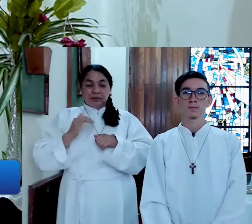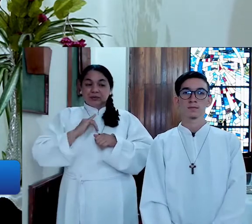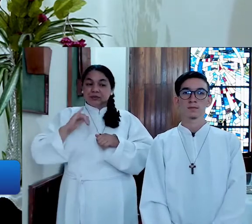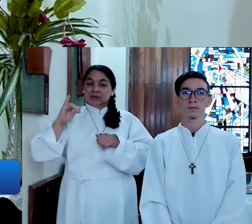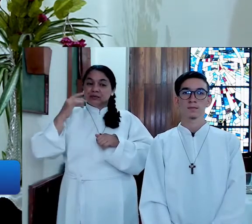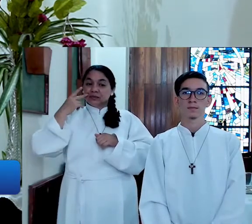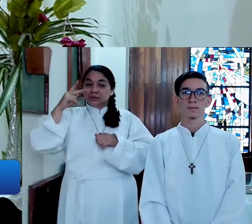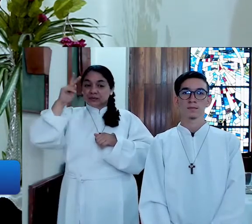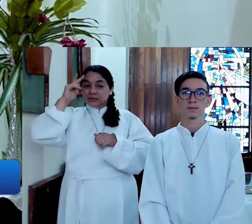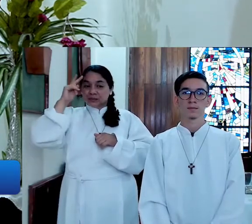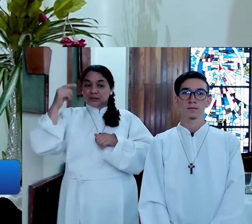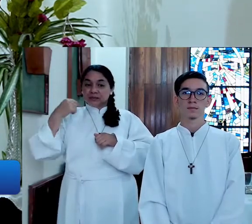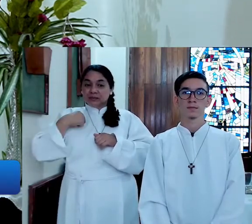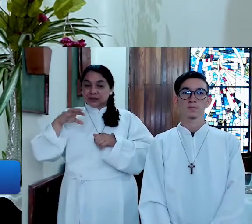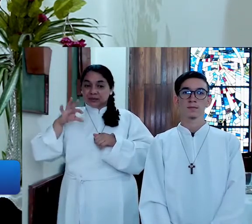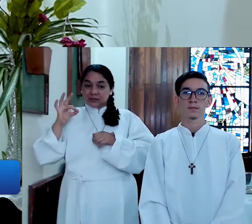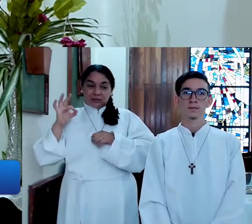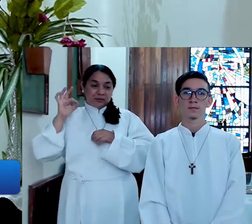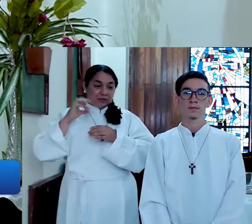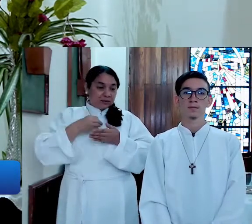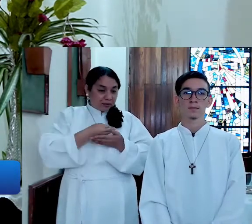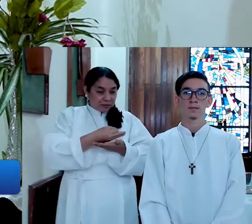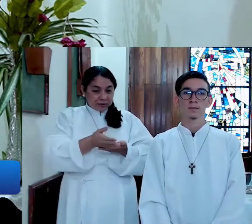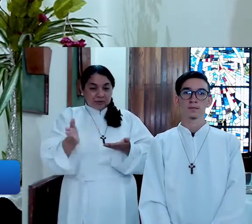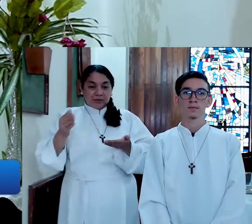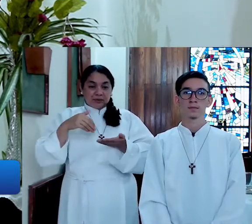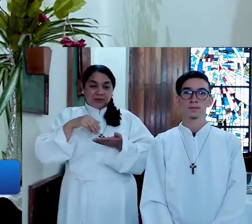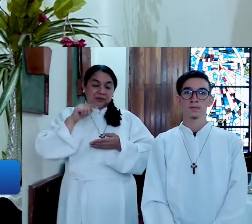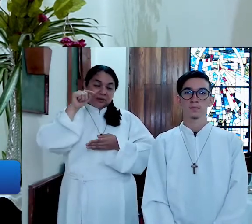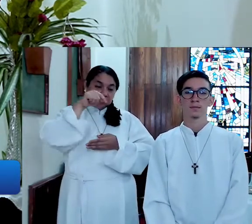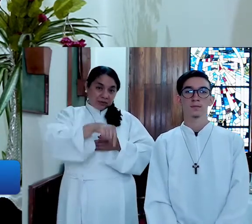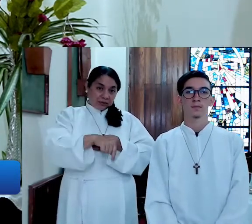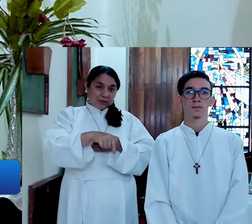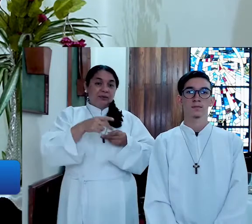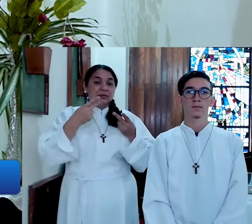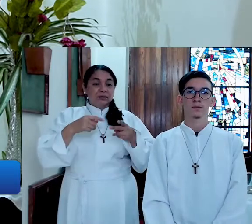me ha enviado, así también los envío yo.